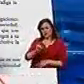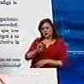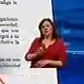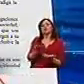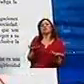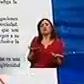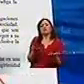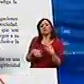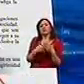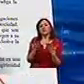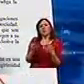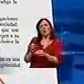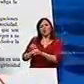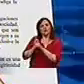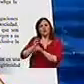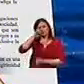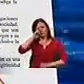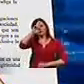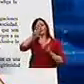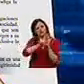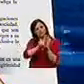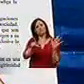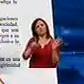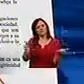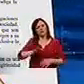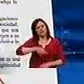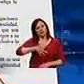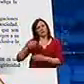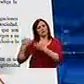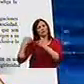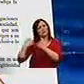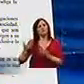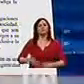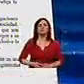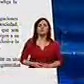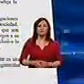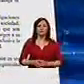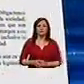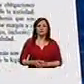mantenerse a la altura de sus obligaciones, actuando con entera responsabilidad.